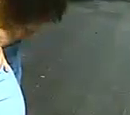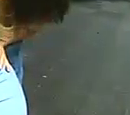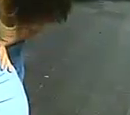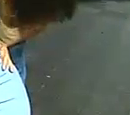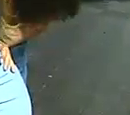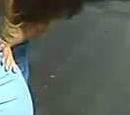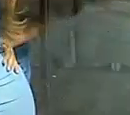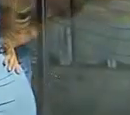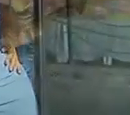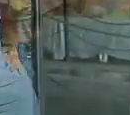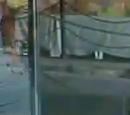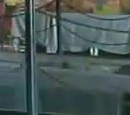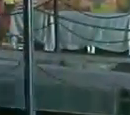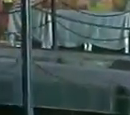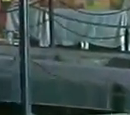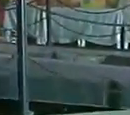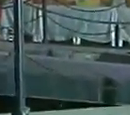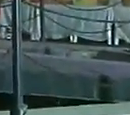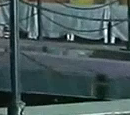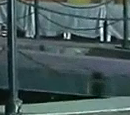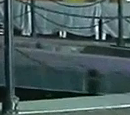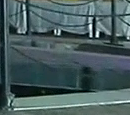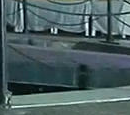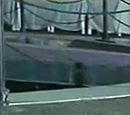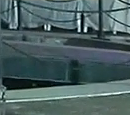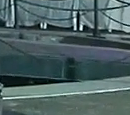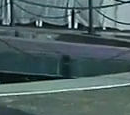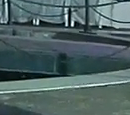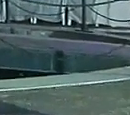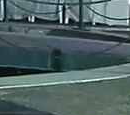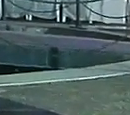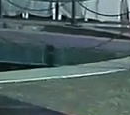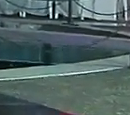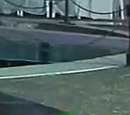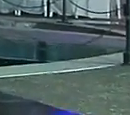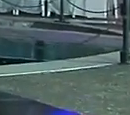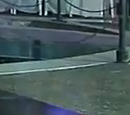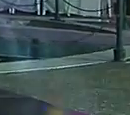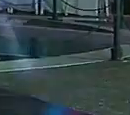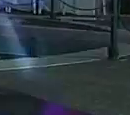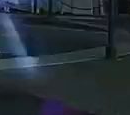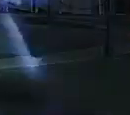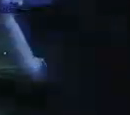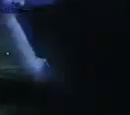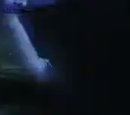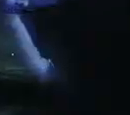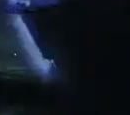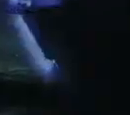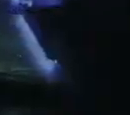bellas Guayaquil, Guayaquil de mis ensueños.